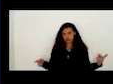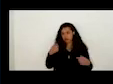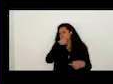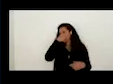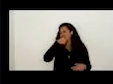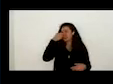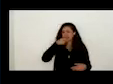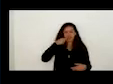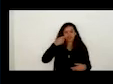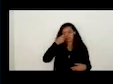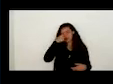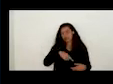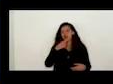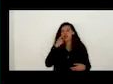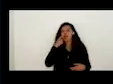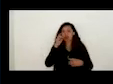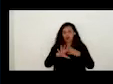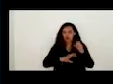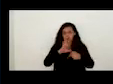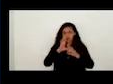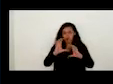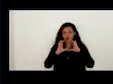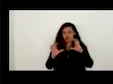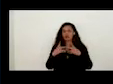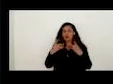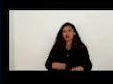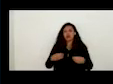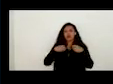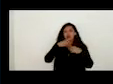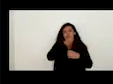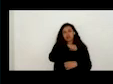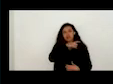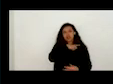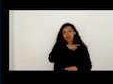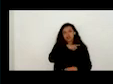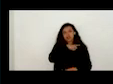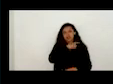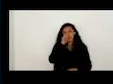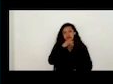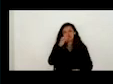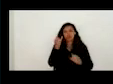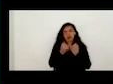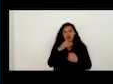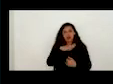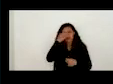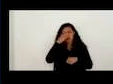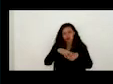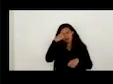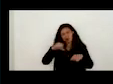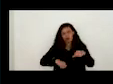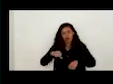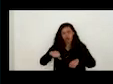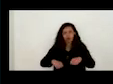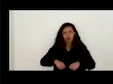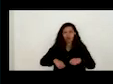las caries que mencionábamos. Y en esta vida saludable, también tenemos que tomar en cuenta realizar actividad física, el